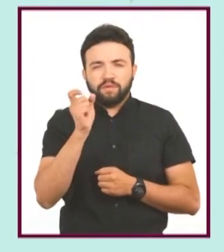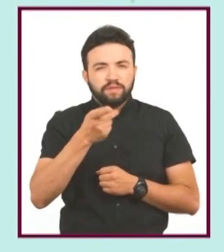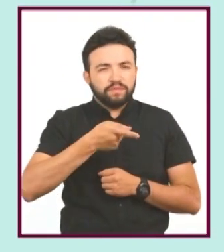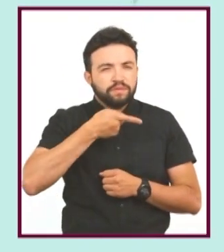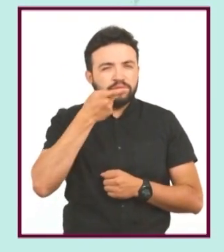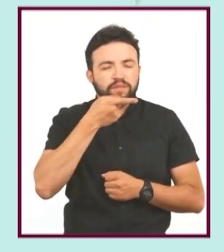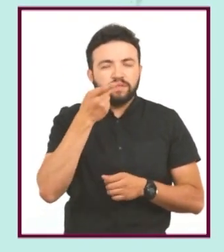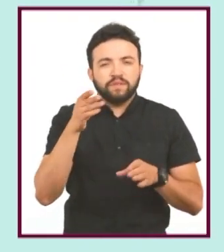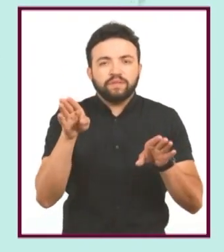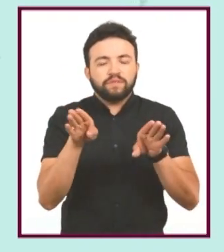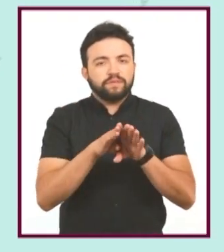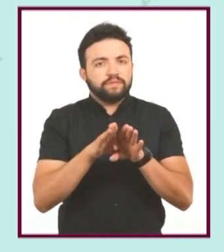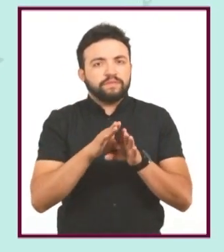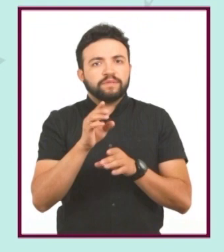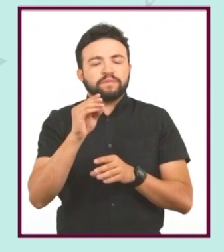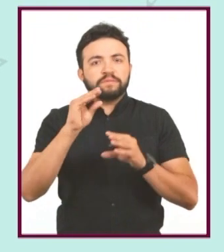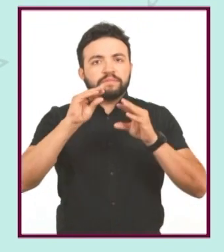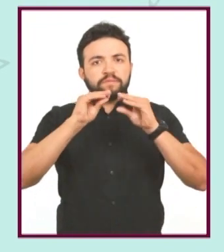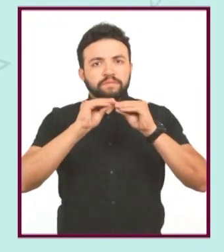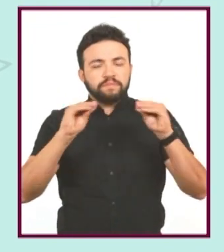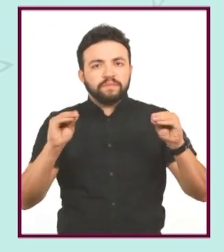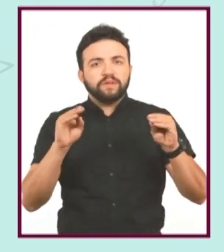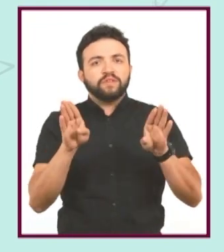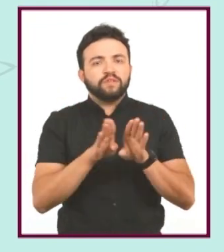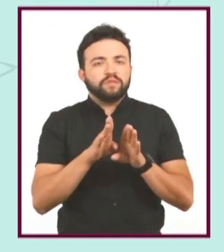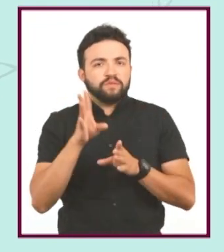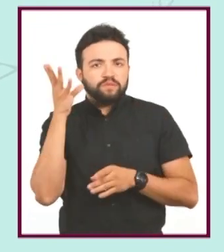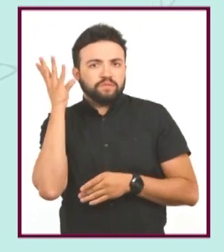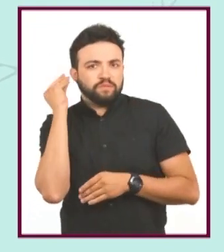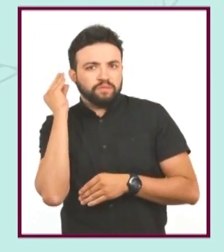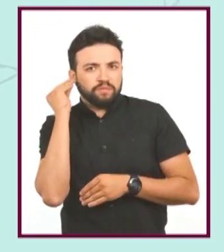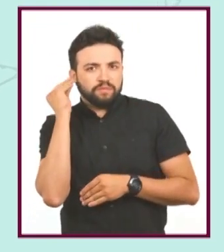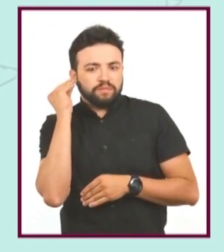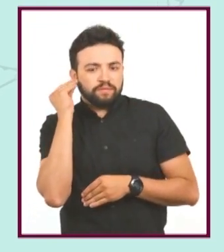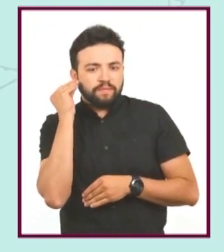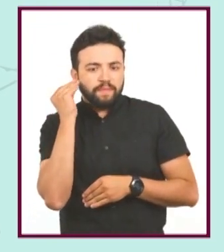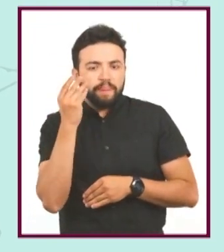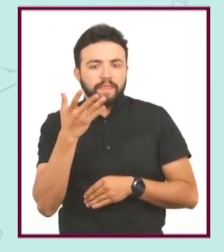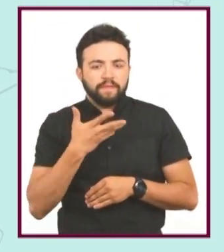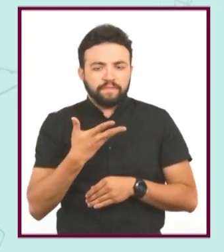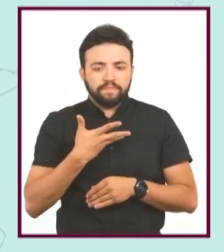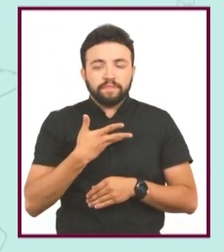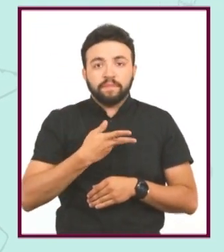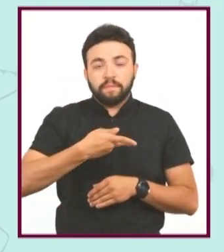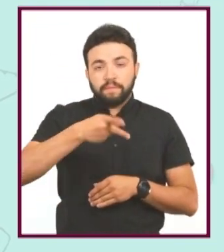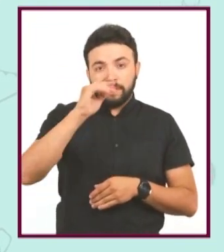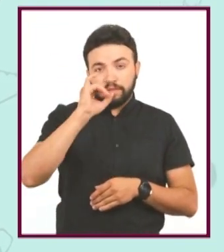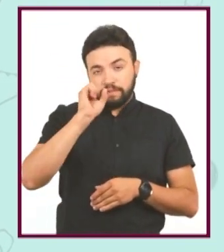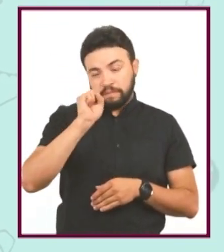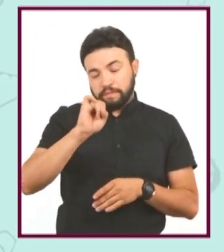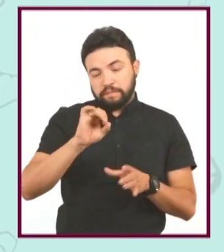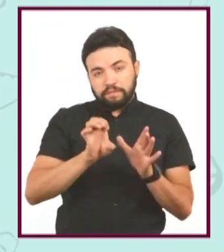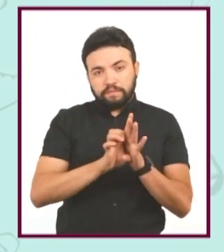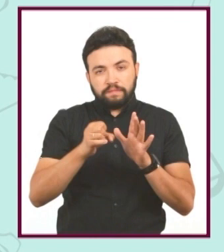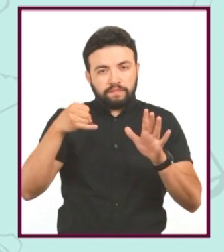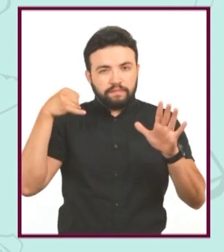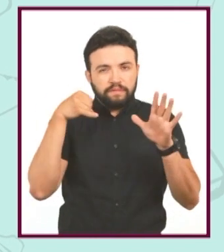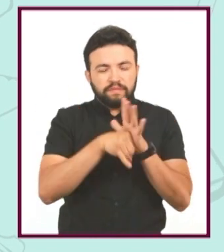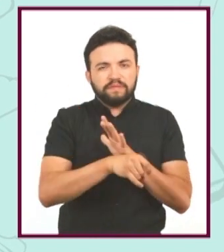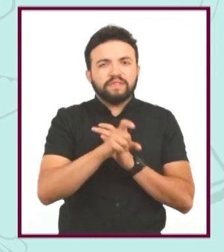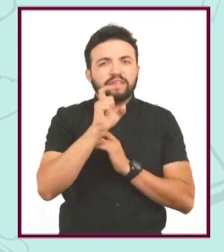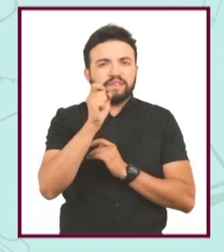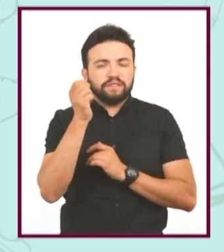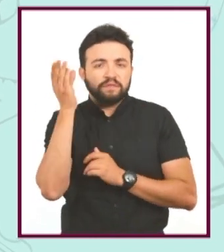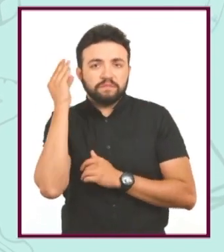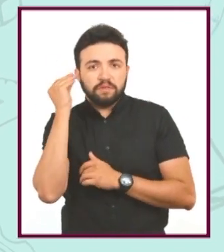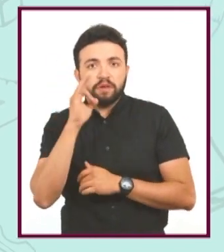Hablar del silencio en el marco de una reflexión acerca de la música parece un contrasentido, pero si analizamos con cuidado los componentes fundamentales